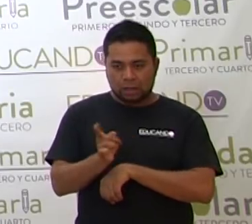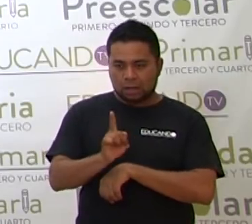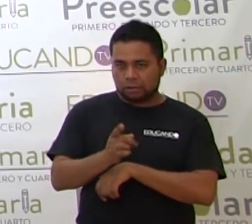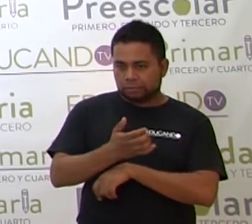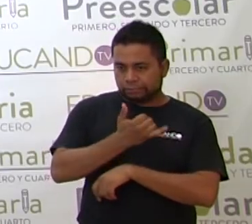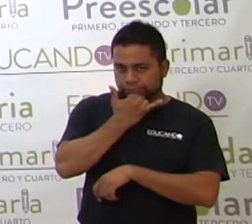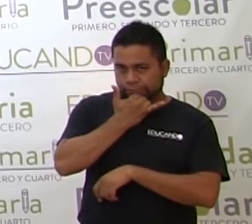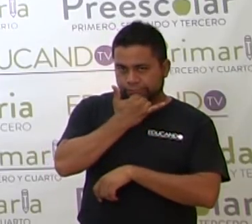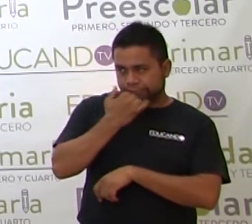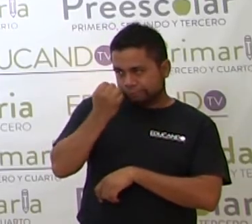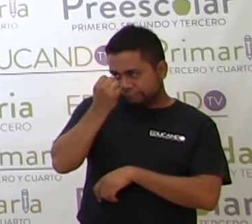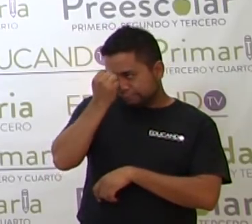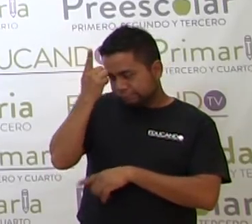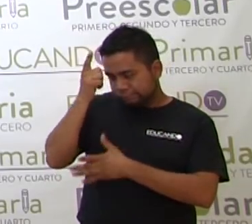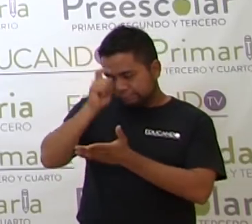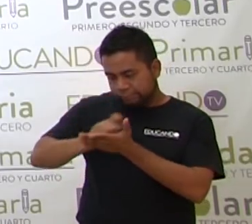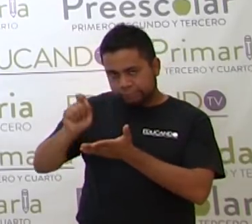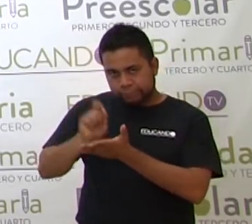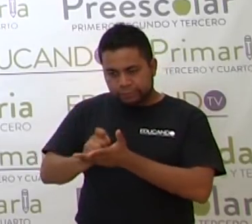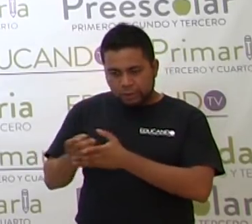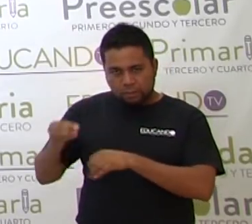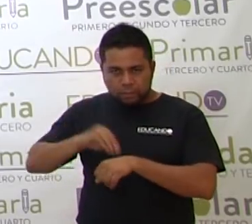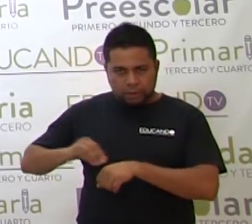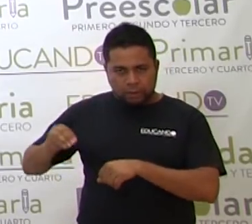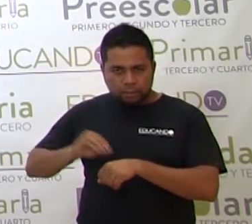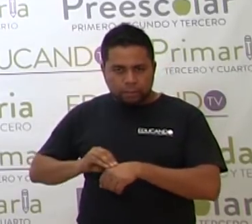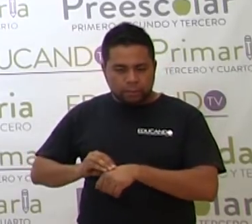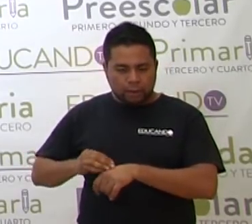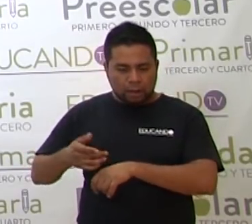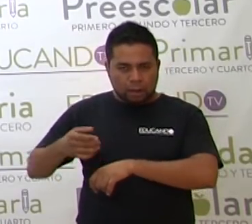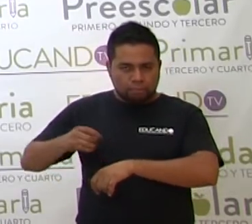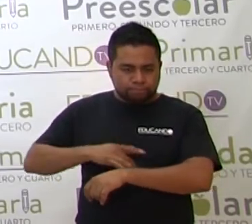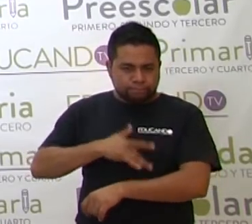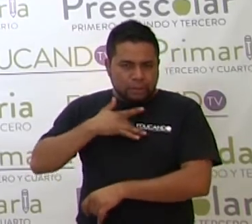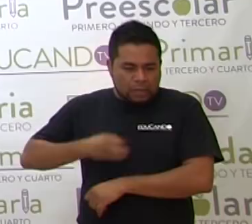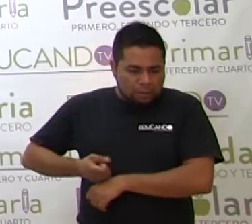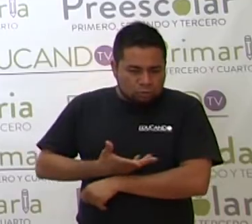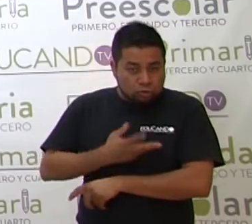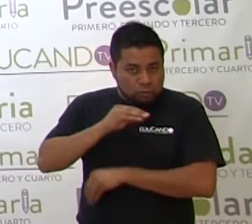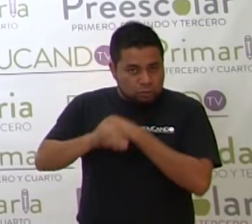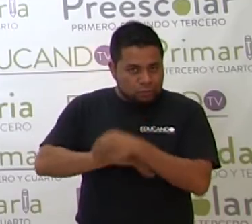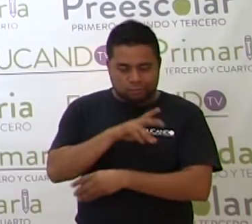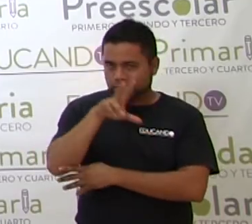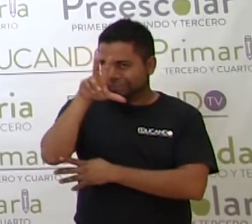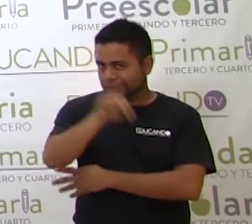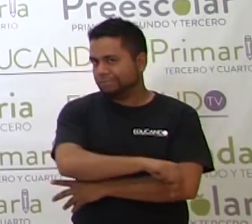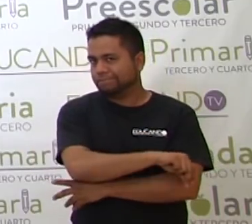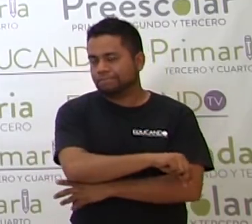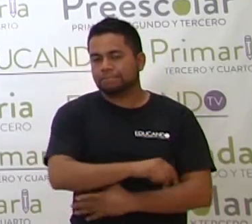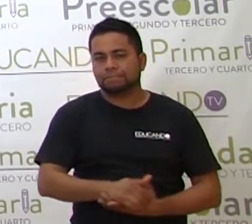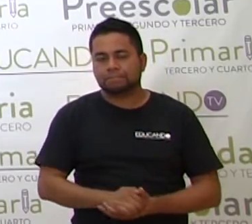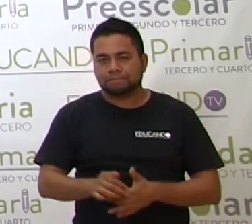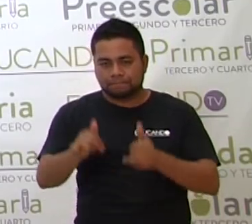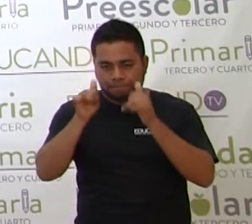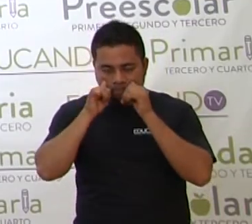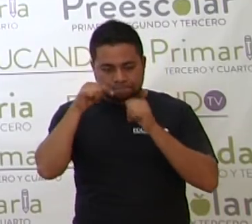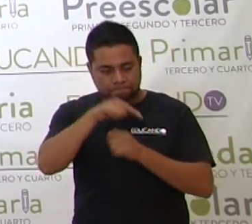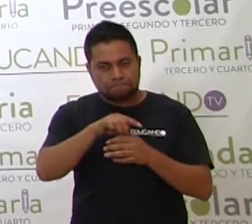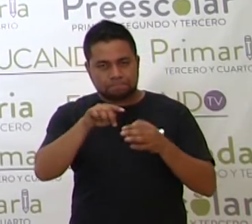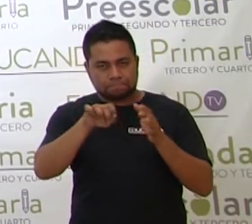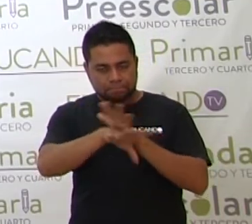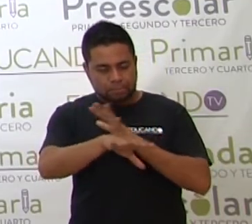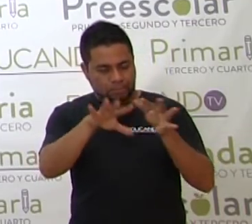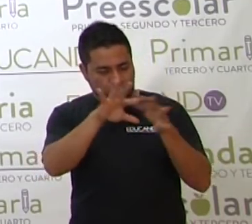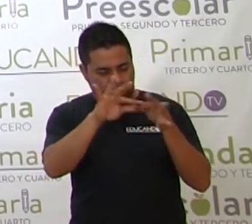perdón. Mucha atención con esta parte, porque en esta descripción